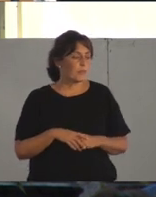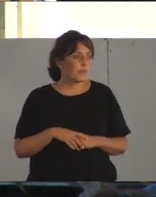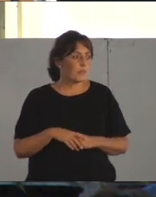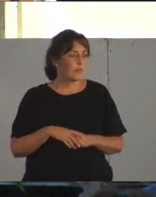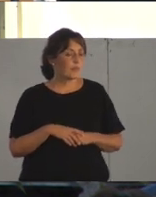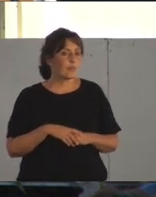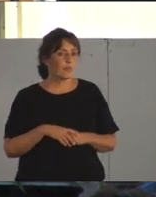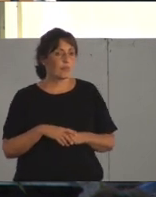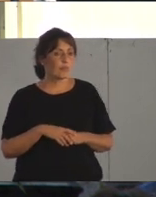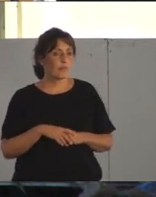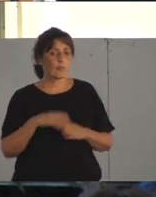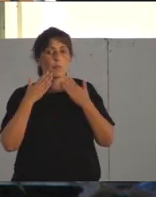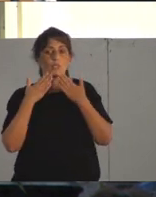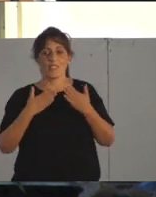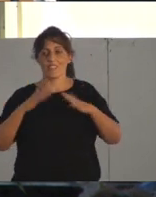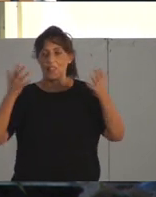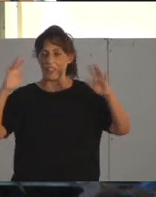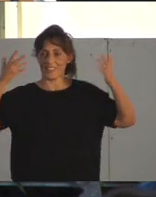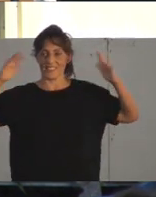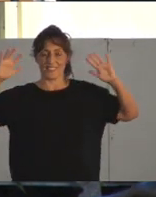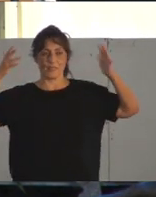Y nada, muchas gracias. Y ahora entro.